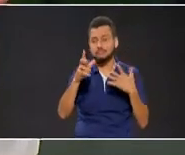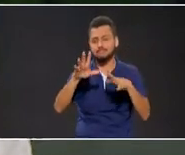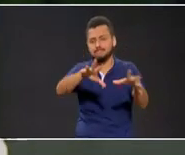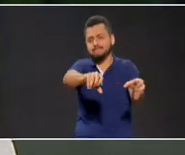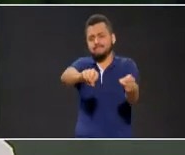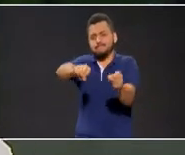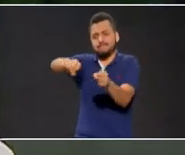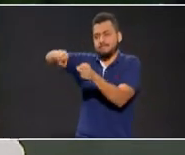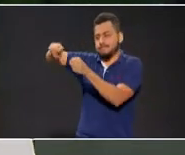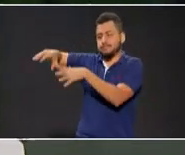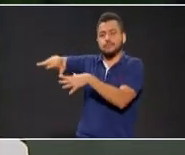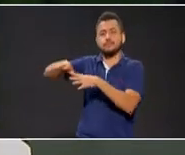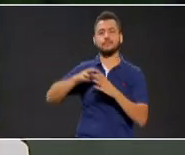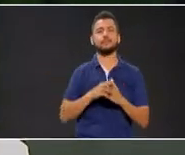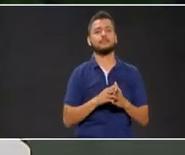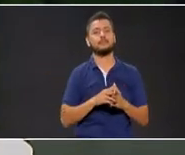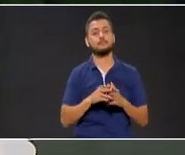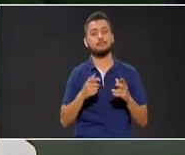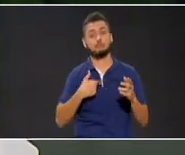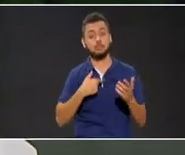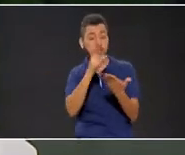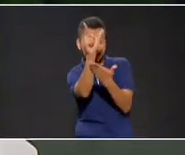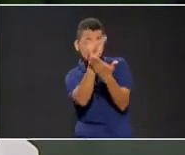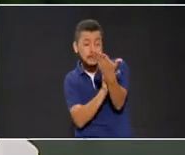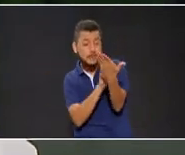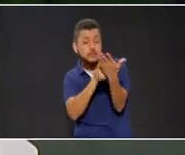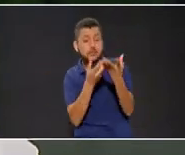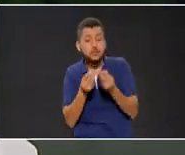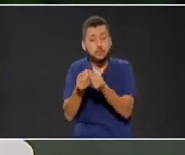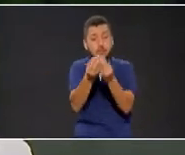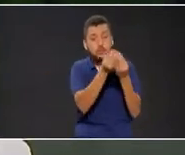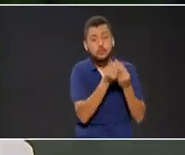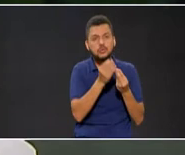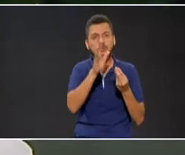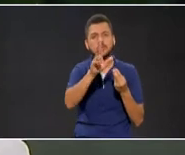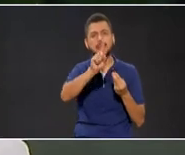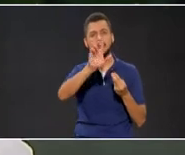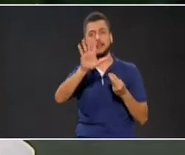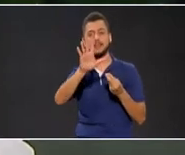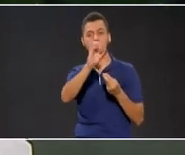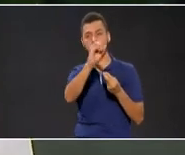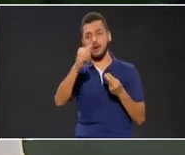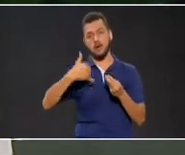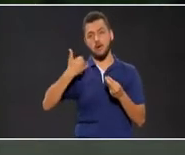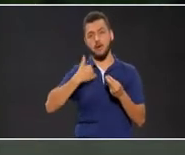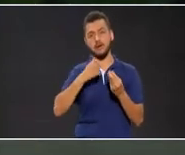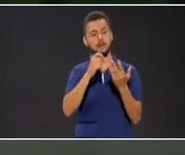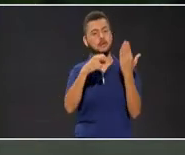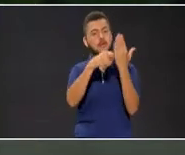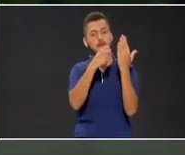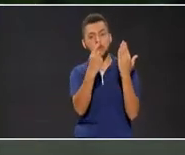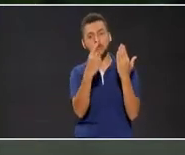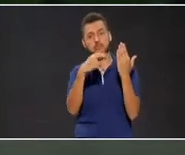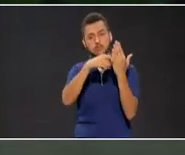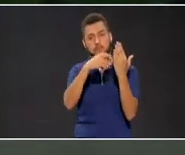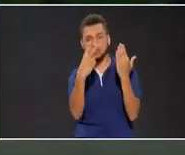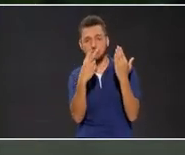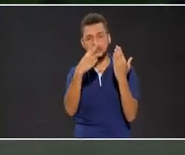pre al consejo todos son muy buenos son 15 jóvenes de los estratos 1 2 y 3 gracias a medellín